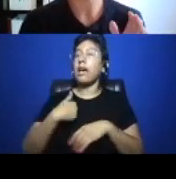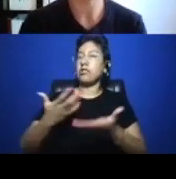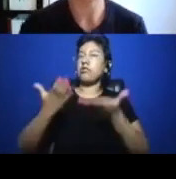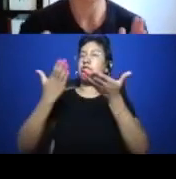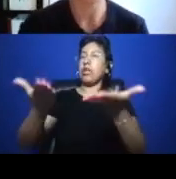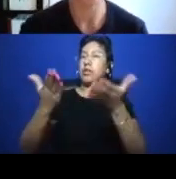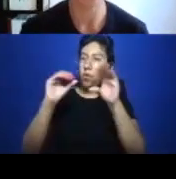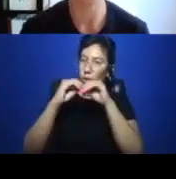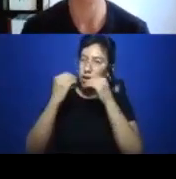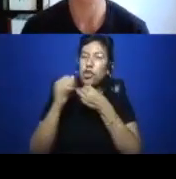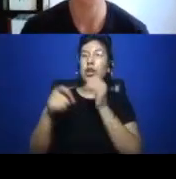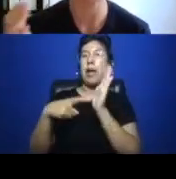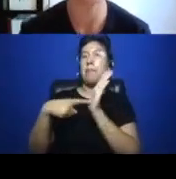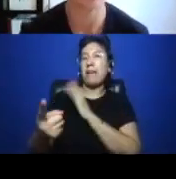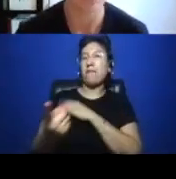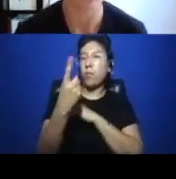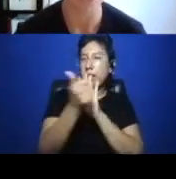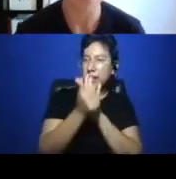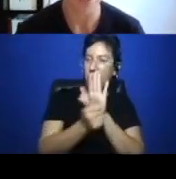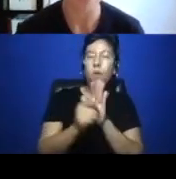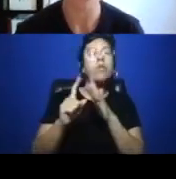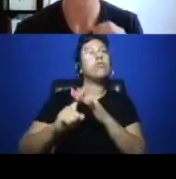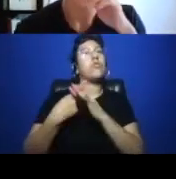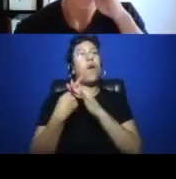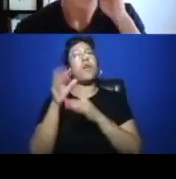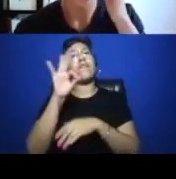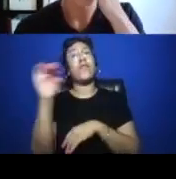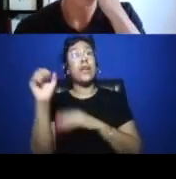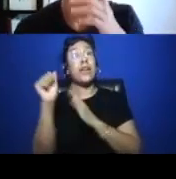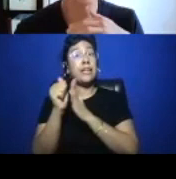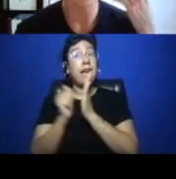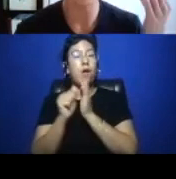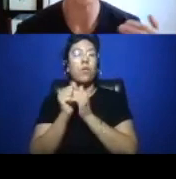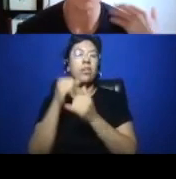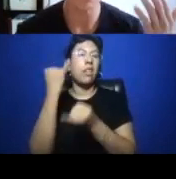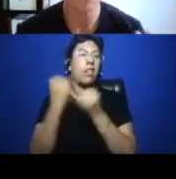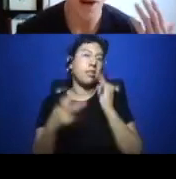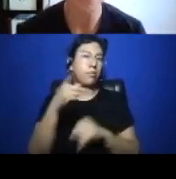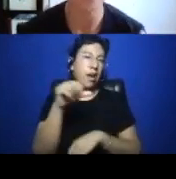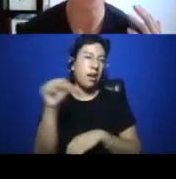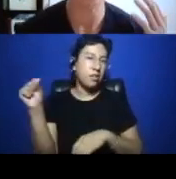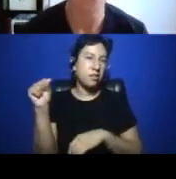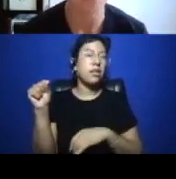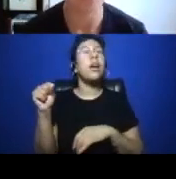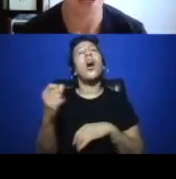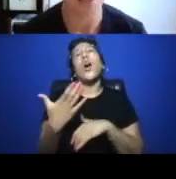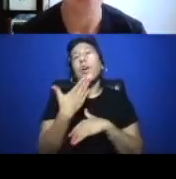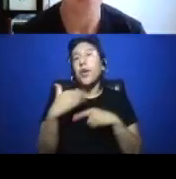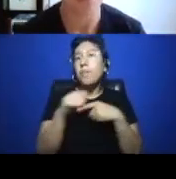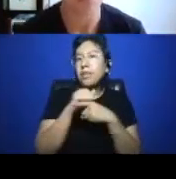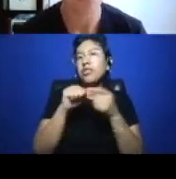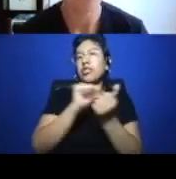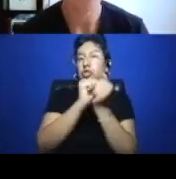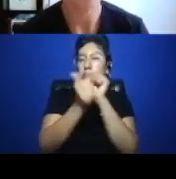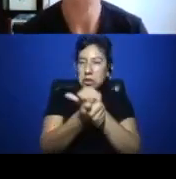sugería que la organización puede pagar por una cuenta o comenzar una cuenta gratis en LastPass y tener